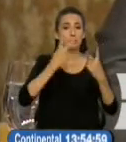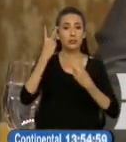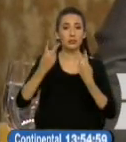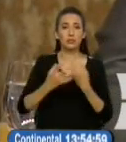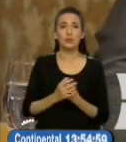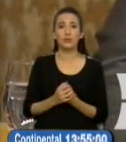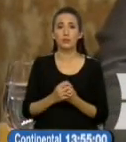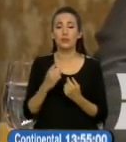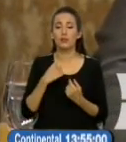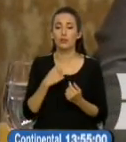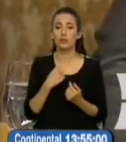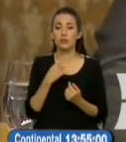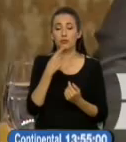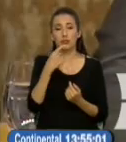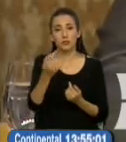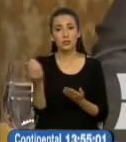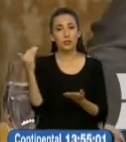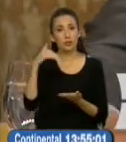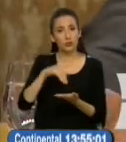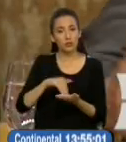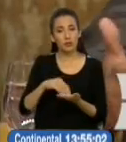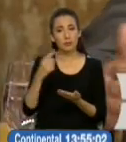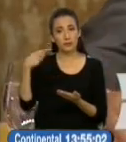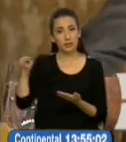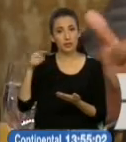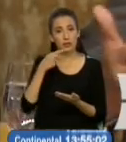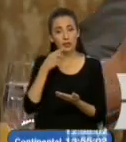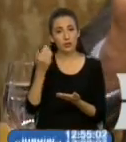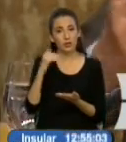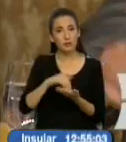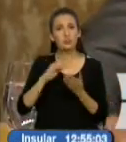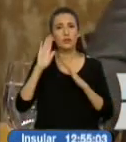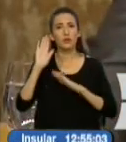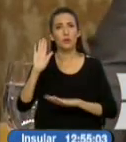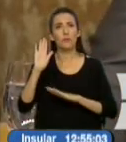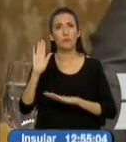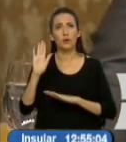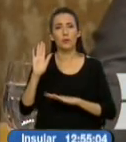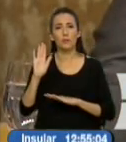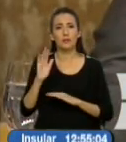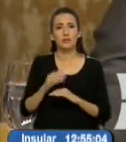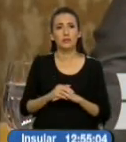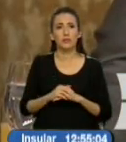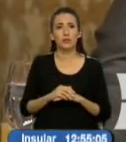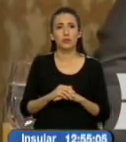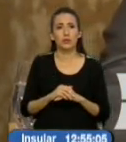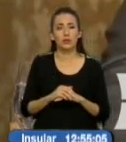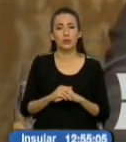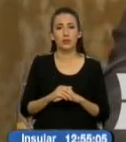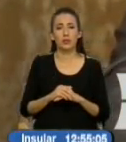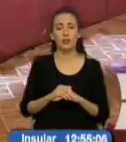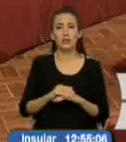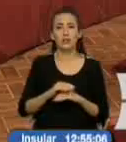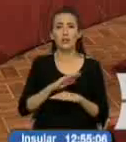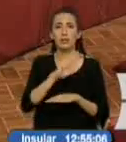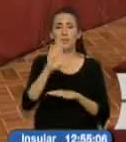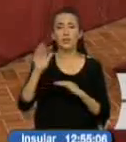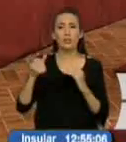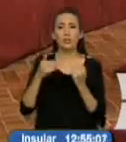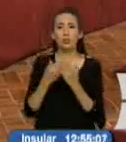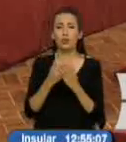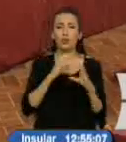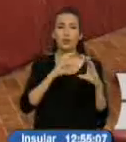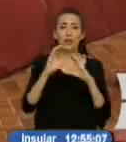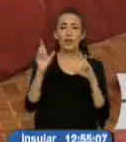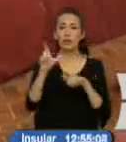nos reiteró el compromiso y la hospitalidad. En este marco, el